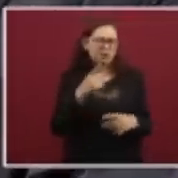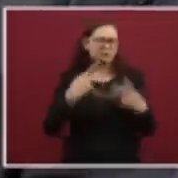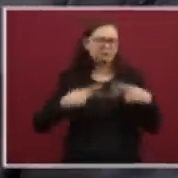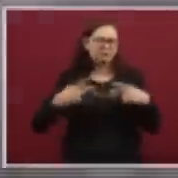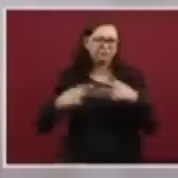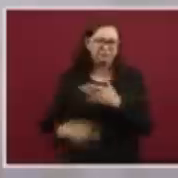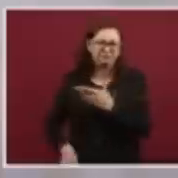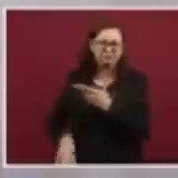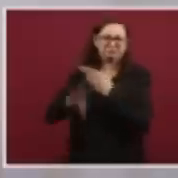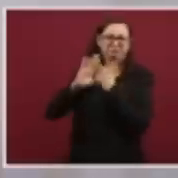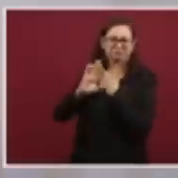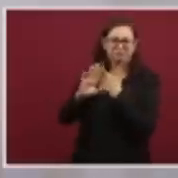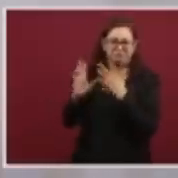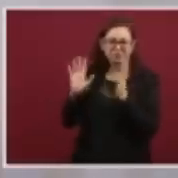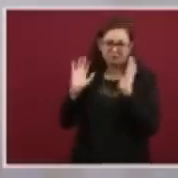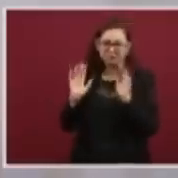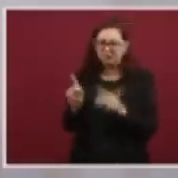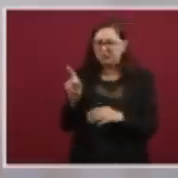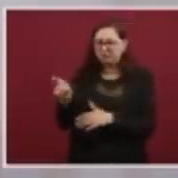al final decía,